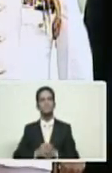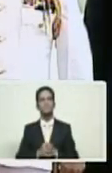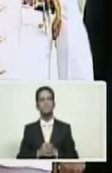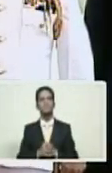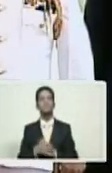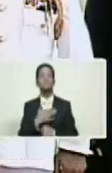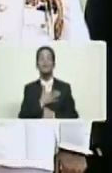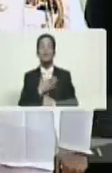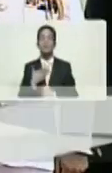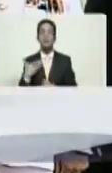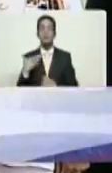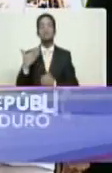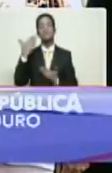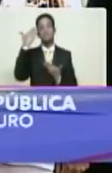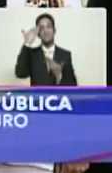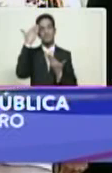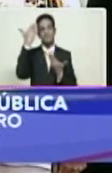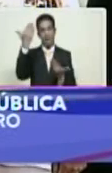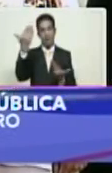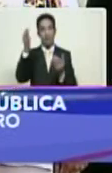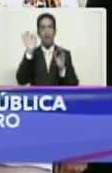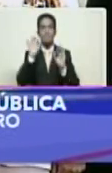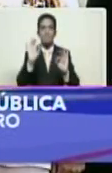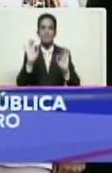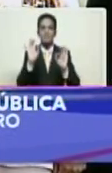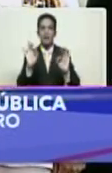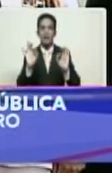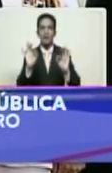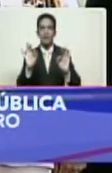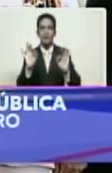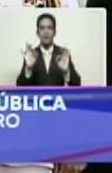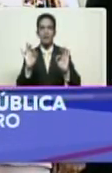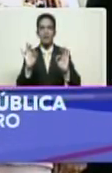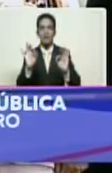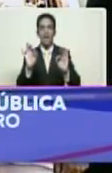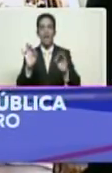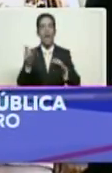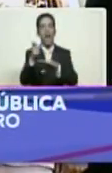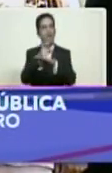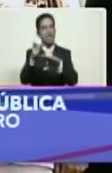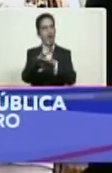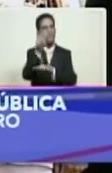Quiero saludar de manera muy especial al gobernador